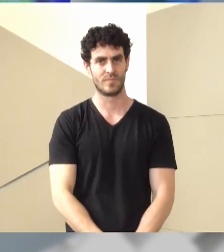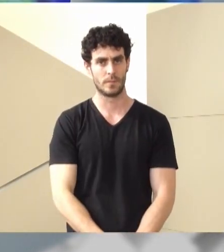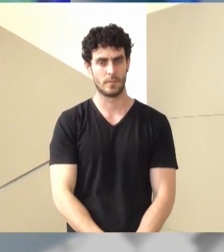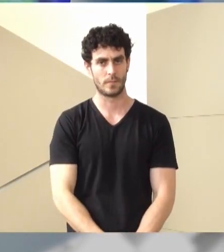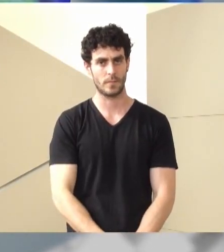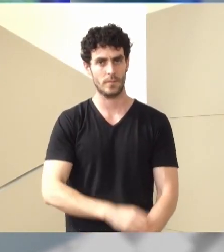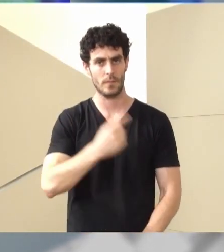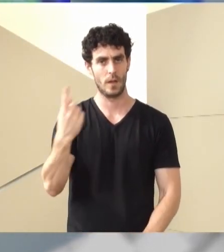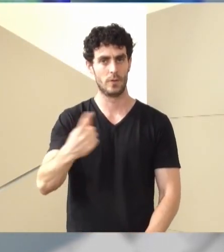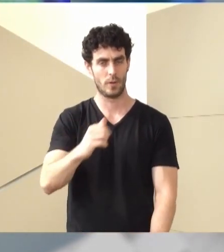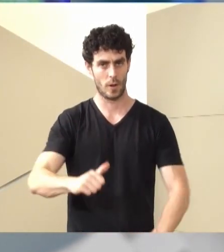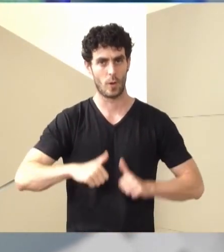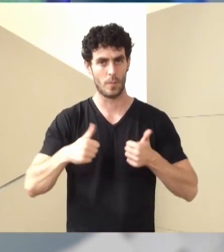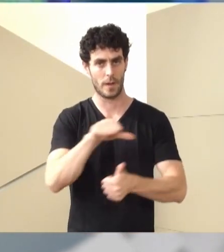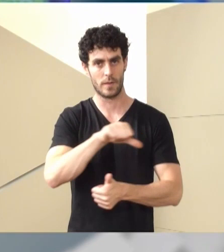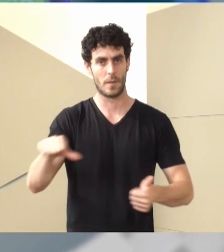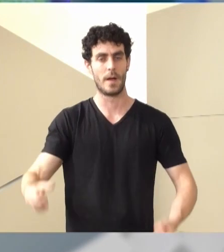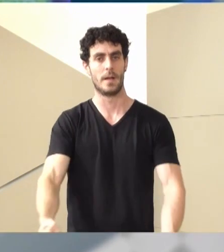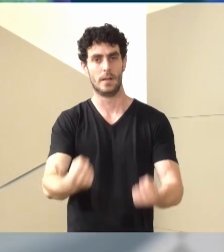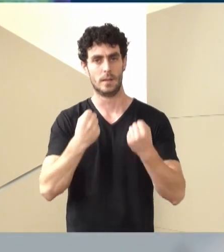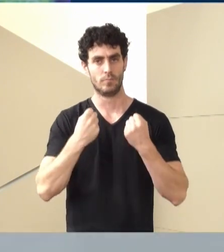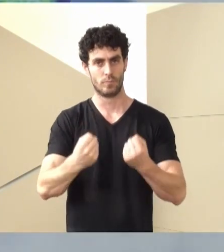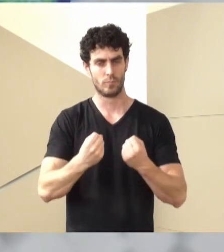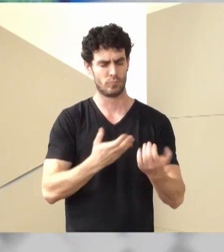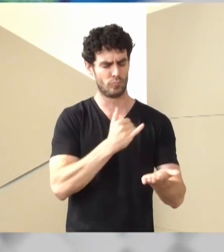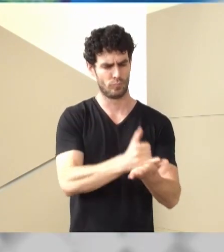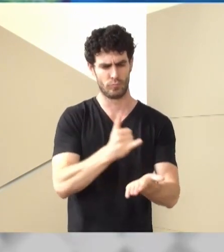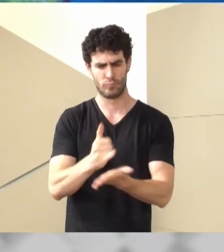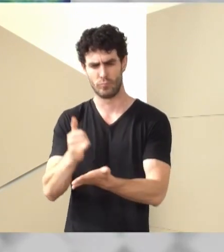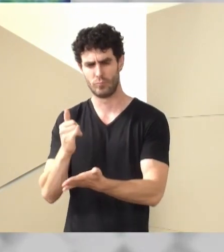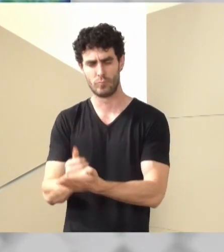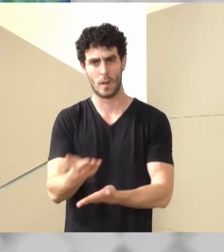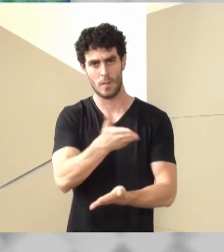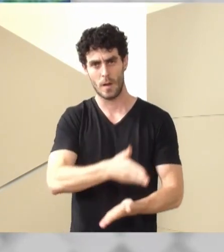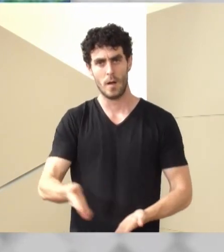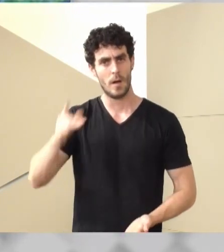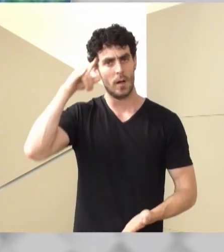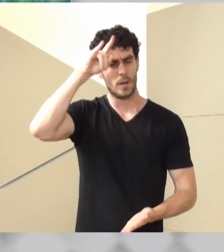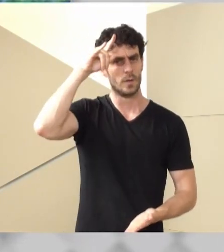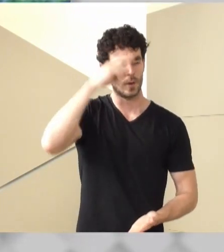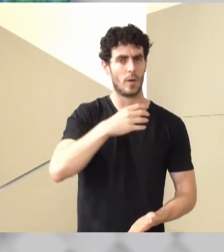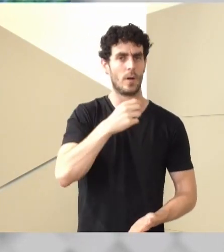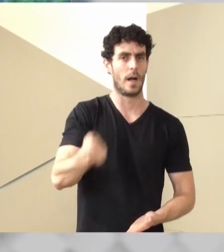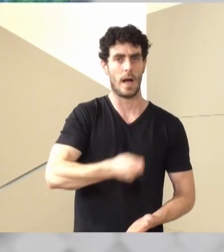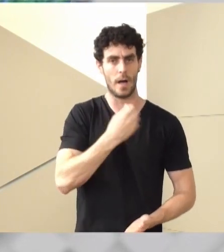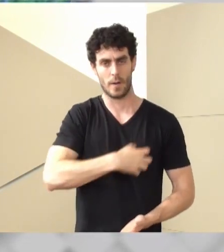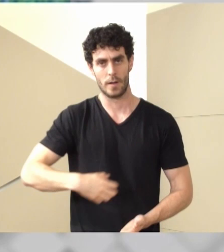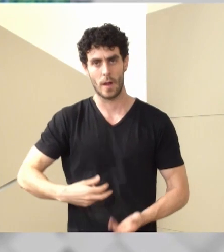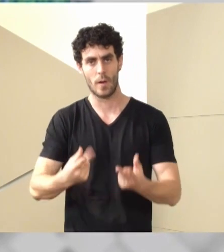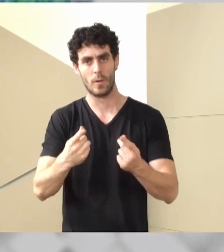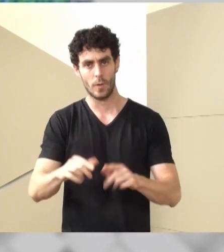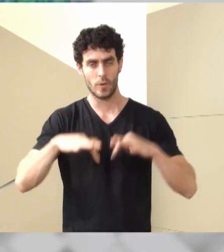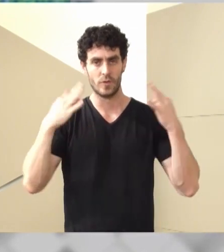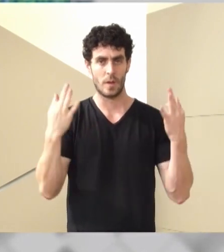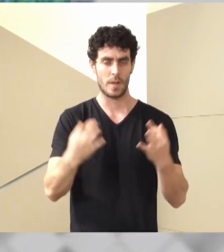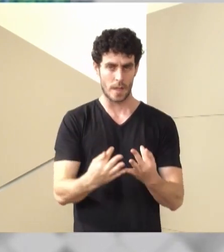solo el comienzo de una intensa semana en la que no faltarán las demostraciones en las plazas de toros de Haro, Arnedo y Logroño, seminarios, talleres,